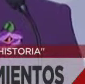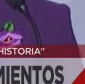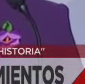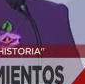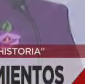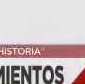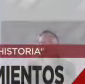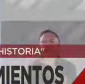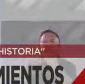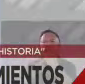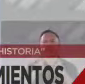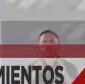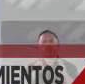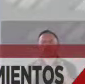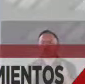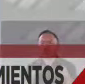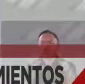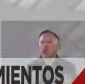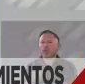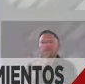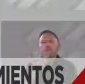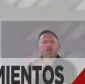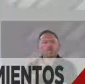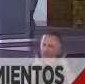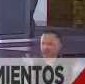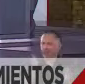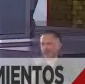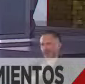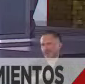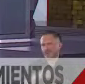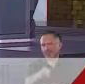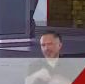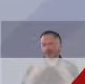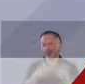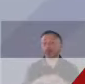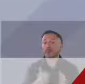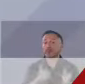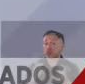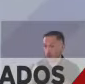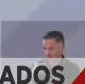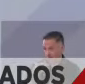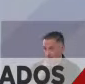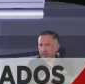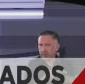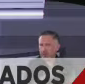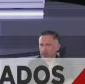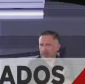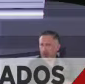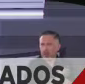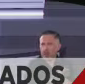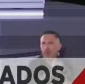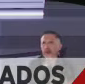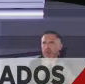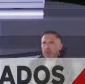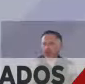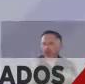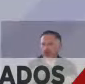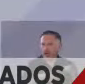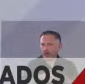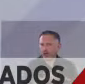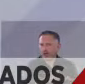por conveniencia. En este último encuentro se discutieron temas de política social, inseguridad y crimen